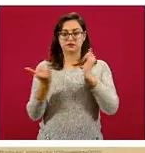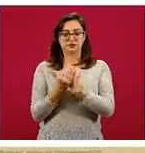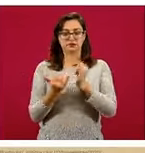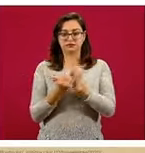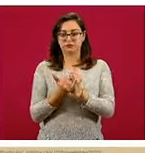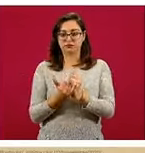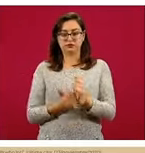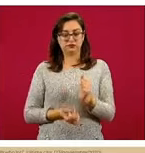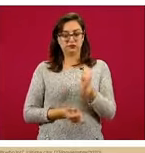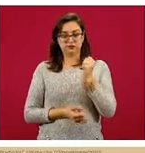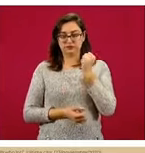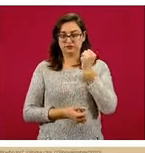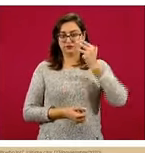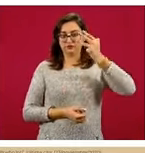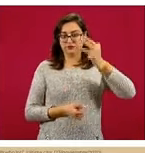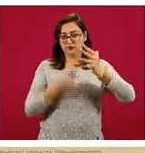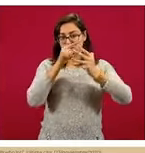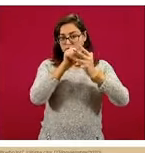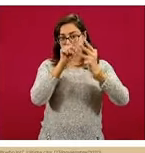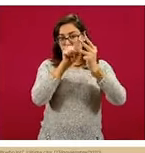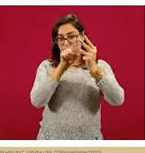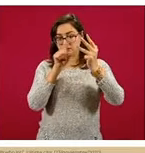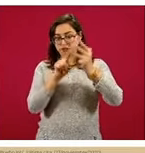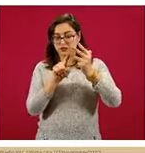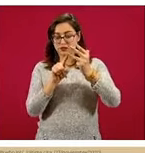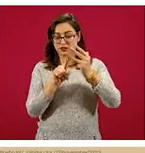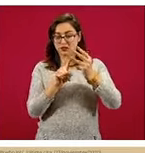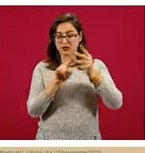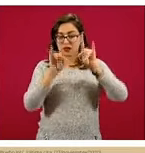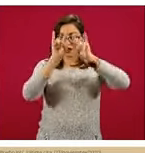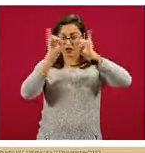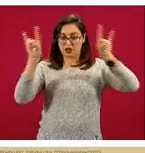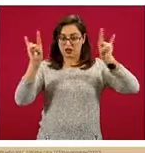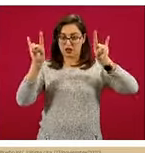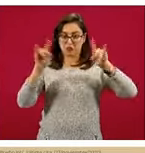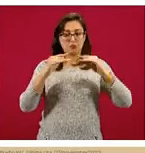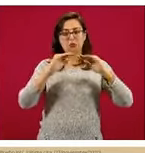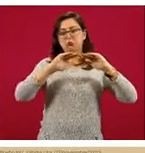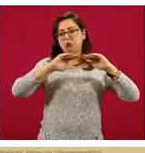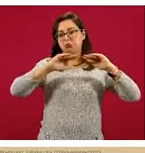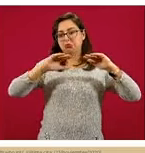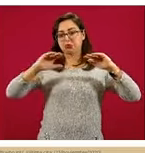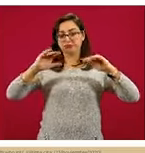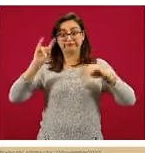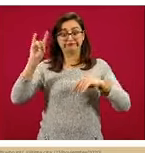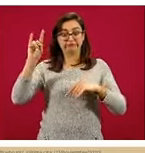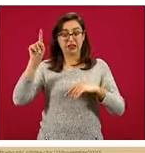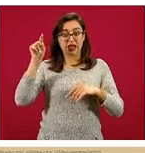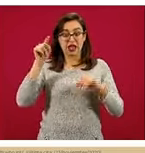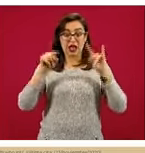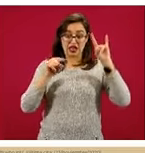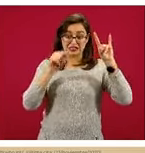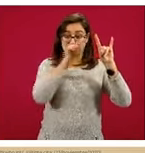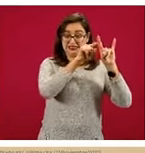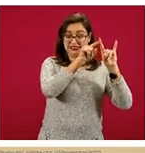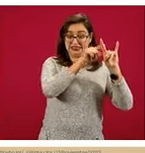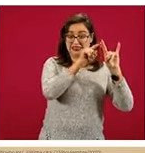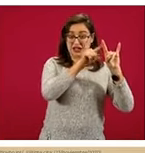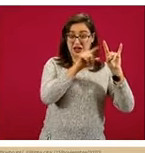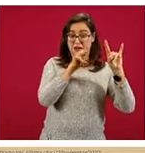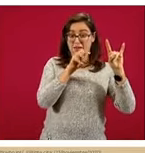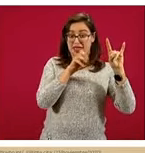3 primeros, aunque Mediterráneo oriental sigue con esta tendencia ascendente ligera. Asia sudoriental sigue con su